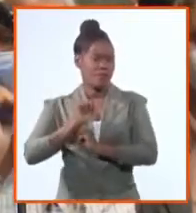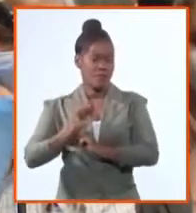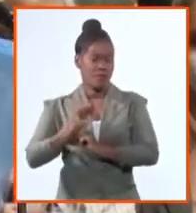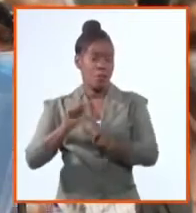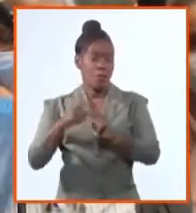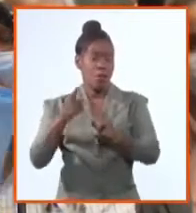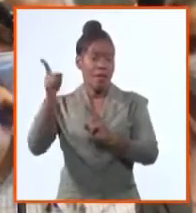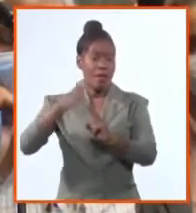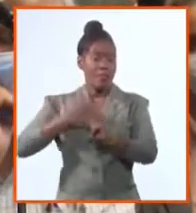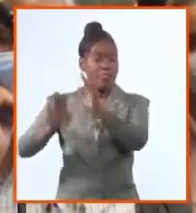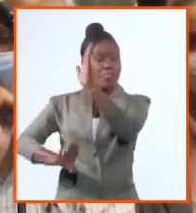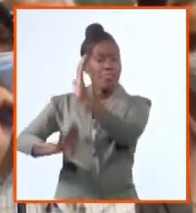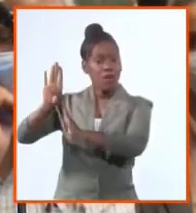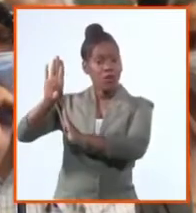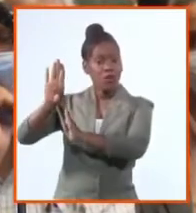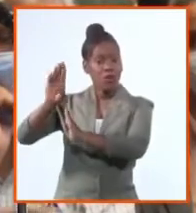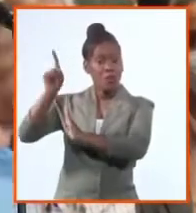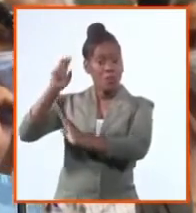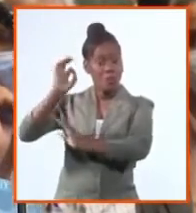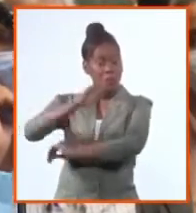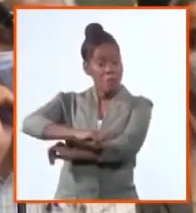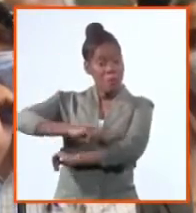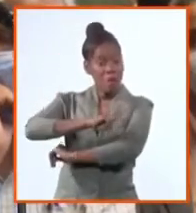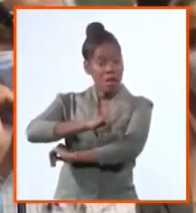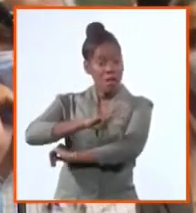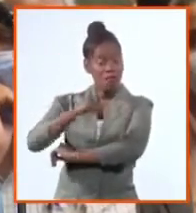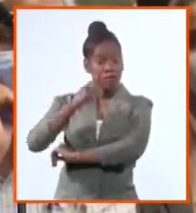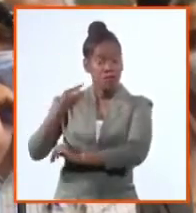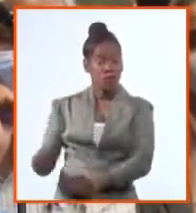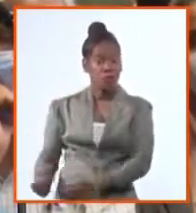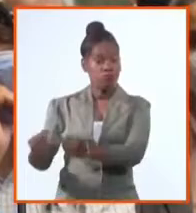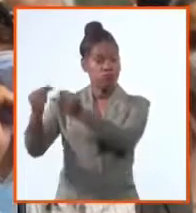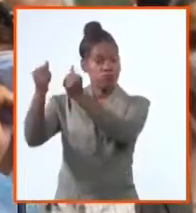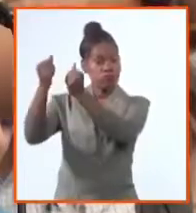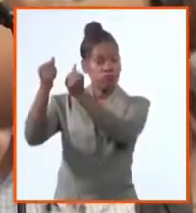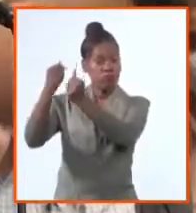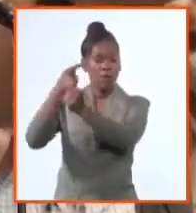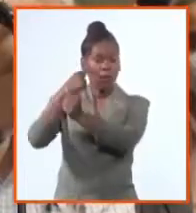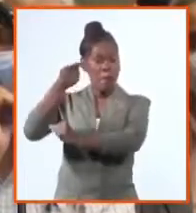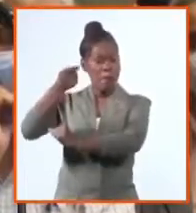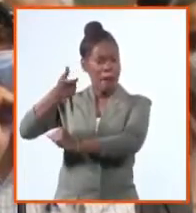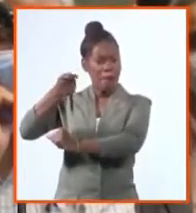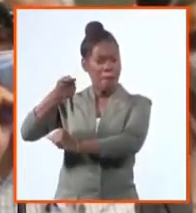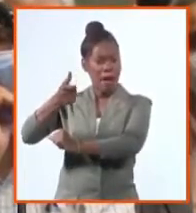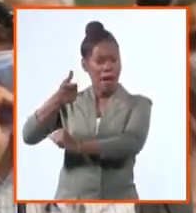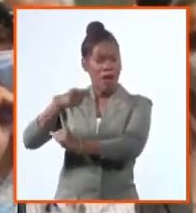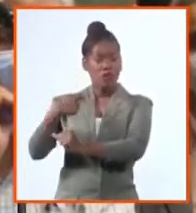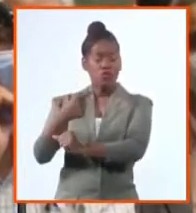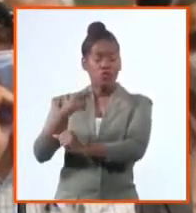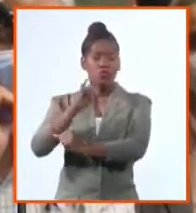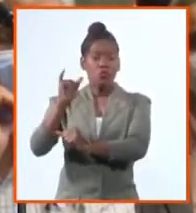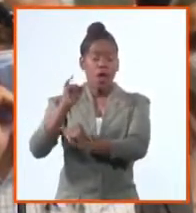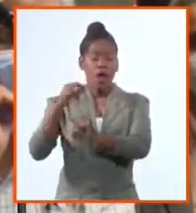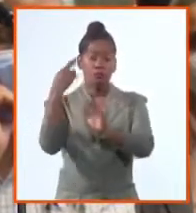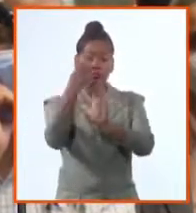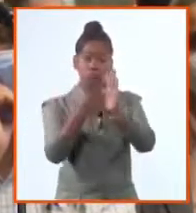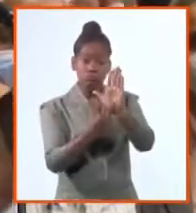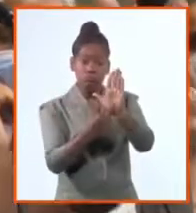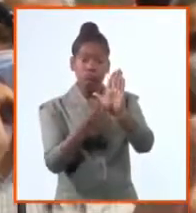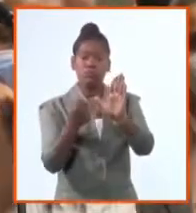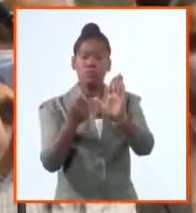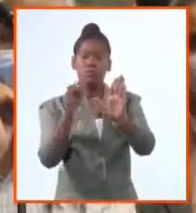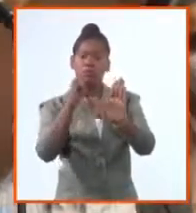de desarrollo económico y social de esos países, que son semejantes a los nuestros semejantes a los de ellos, hacen